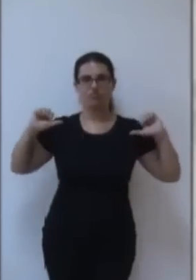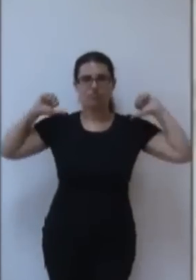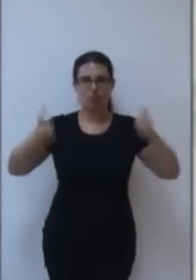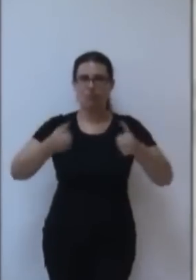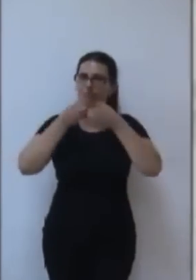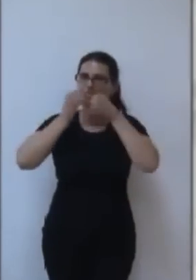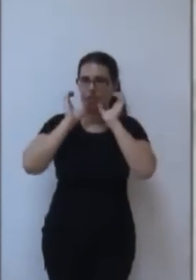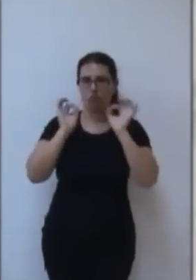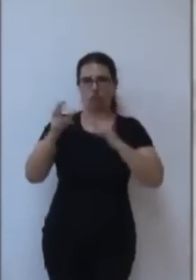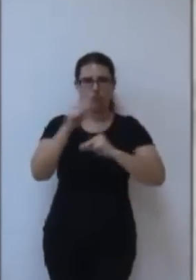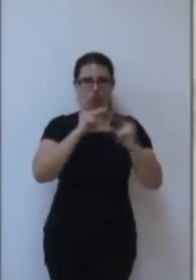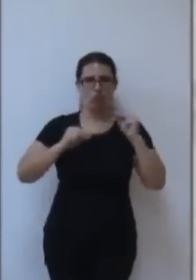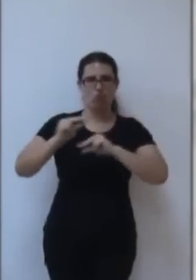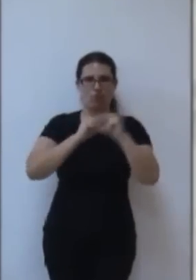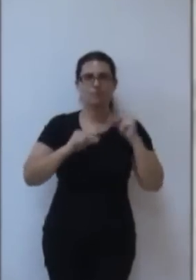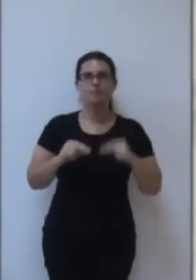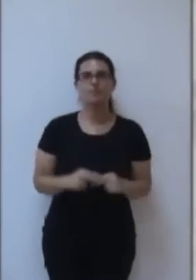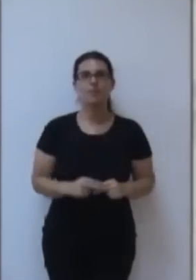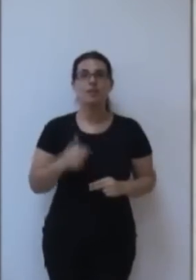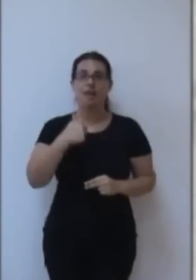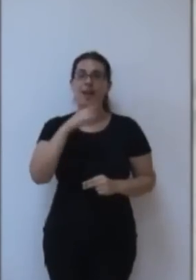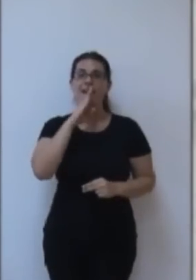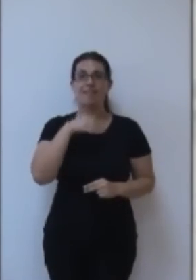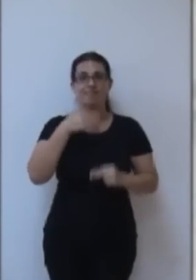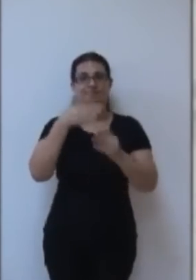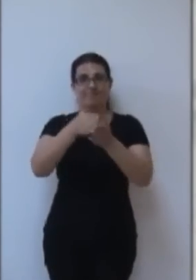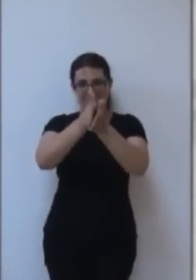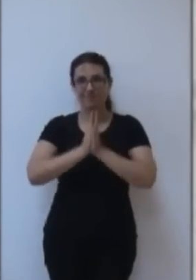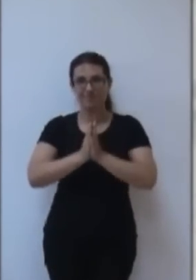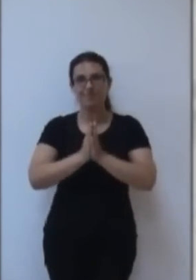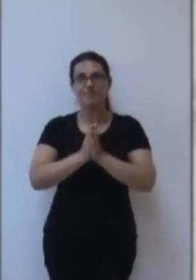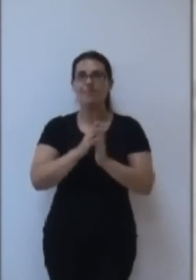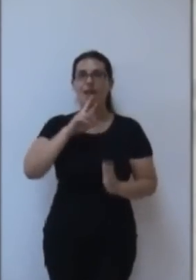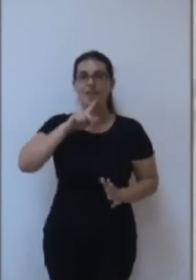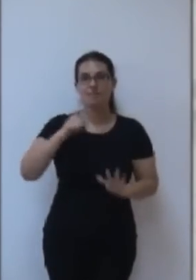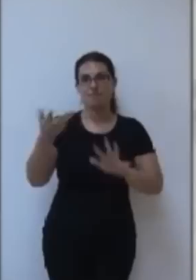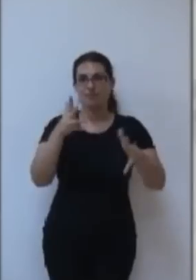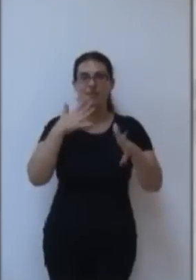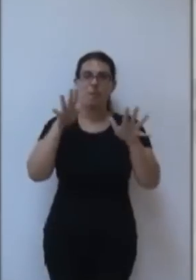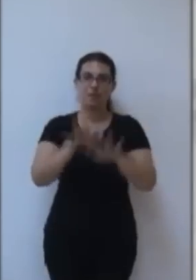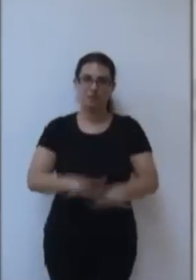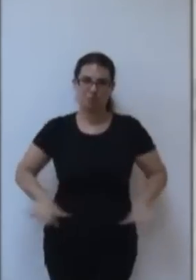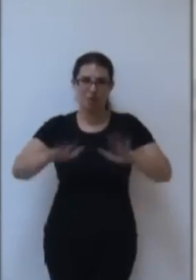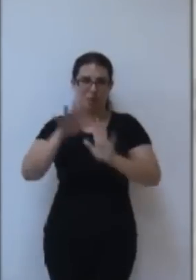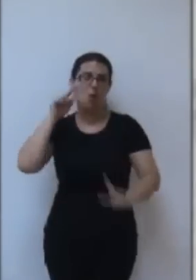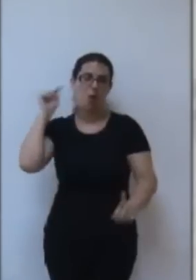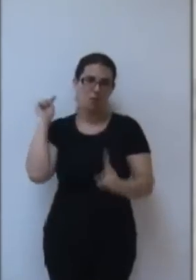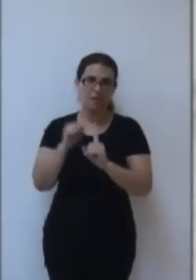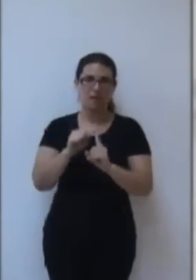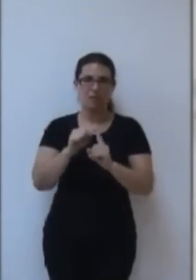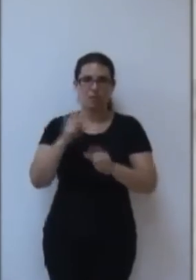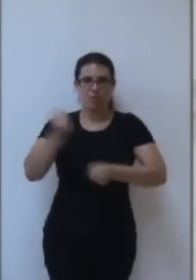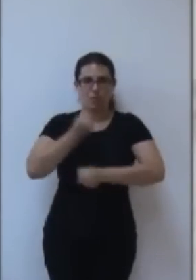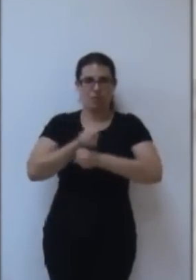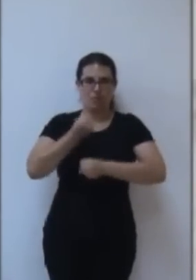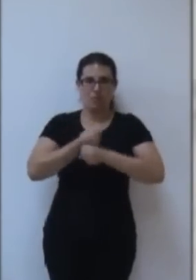al desayuno. Al rogaros, como comentaba antes, que hablemos más o menos despacio, con el fin de facilitar a los compañeros su